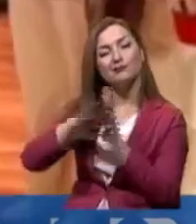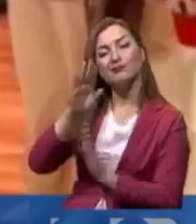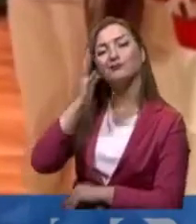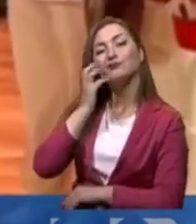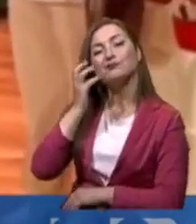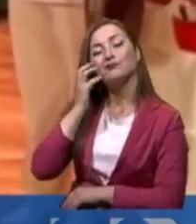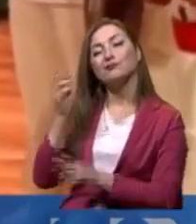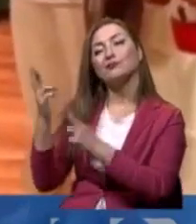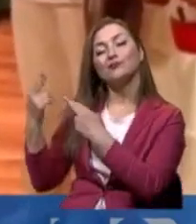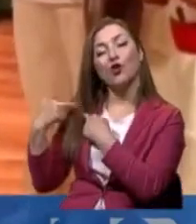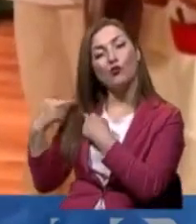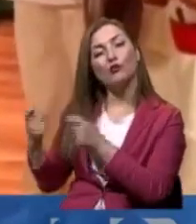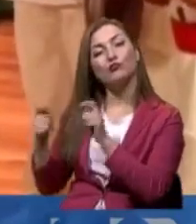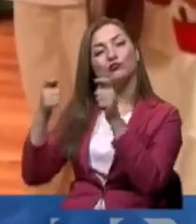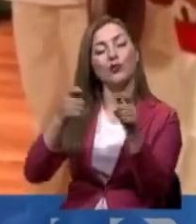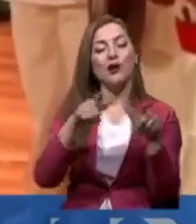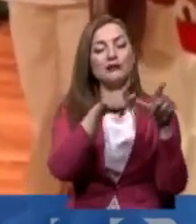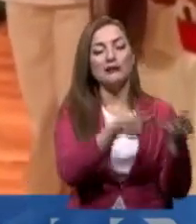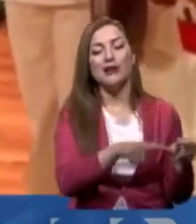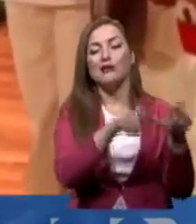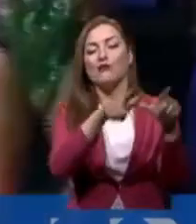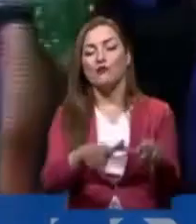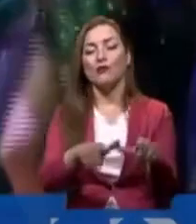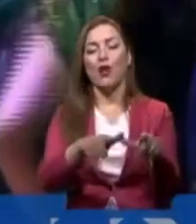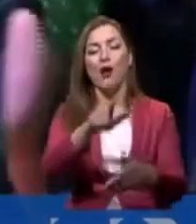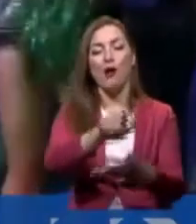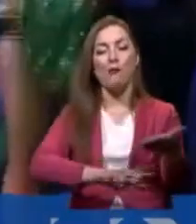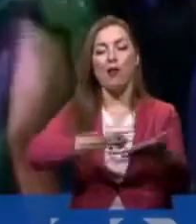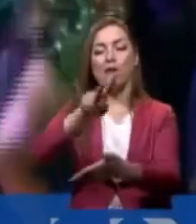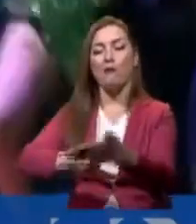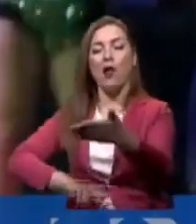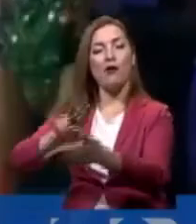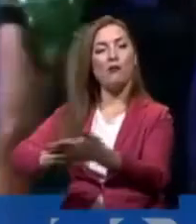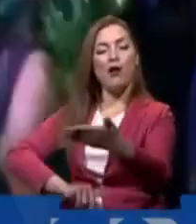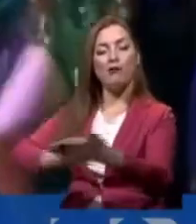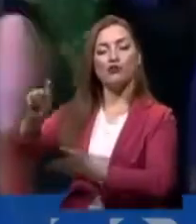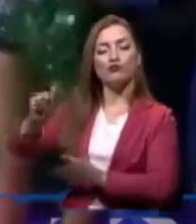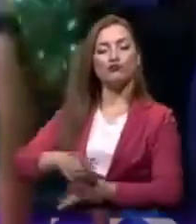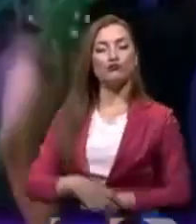experiencia, encargados de entregar las certificaciones y credenciales a quienes fueron legitimados.